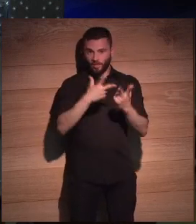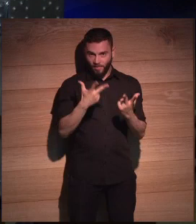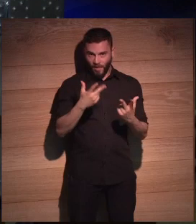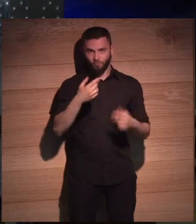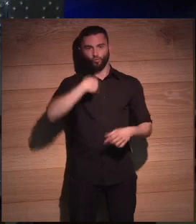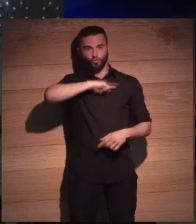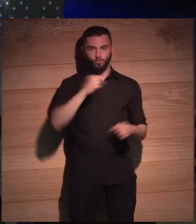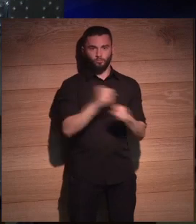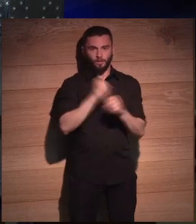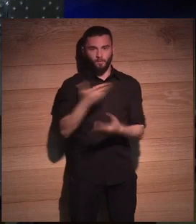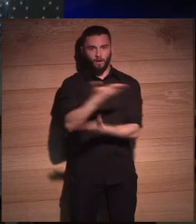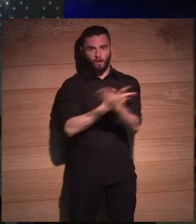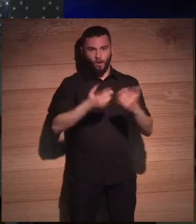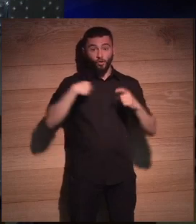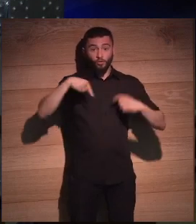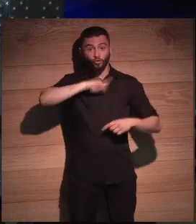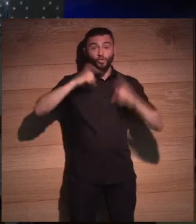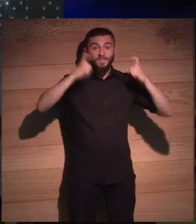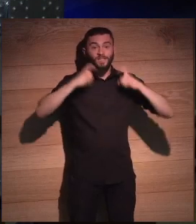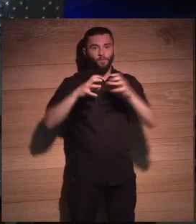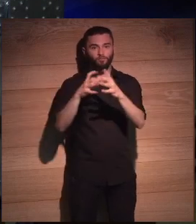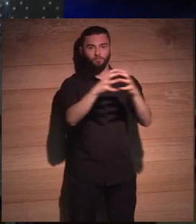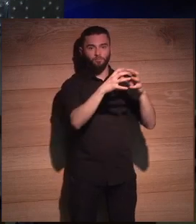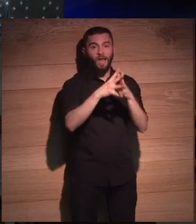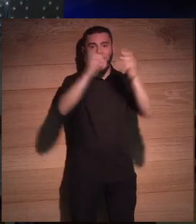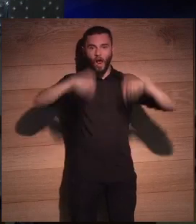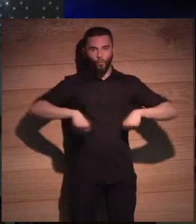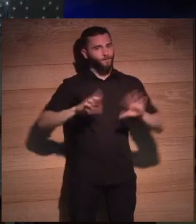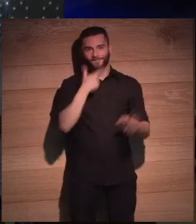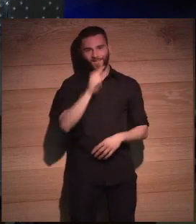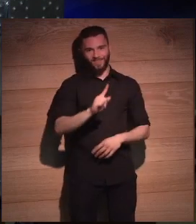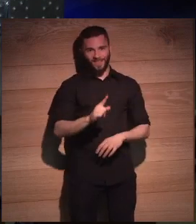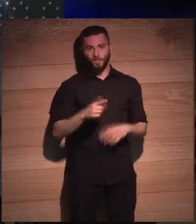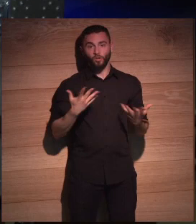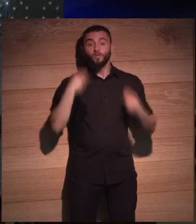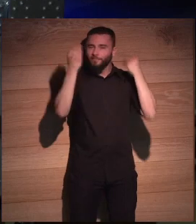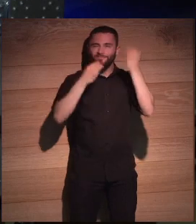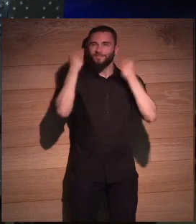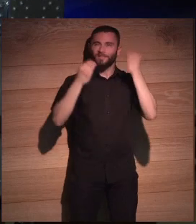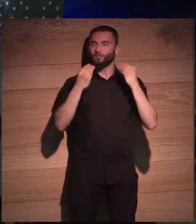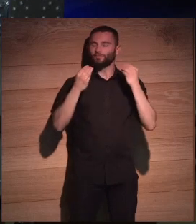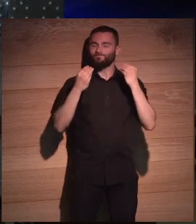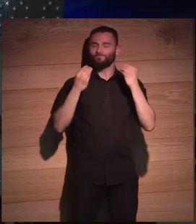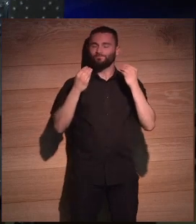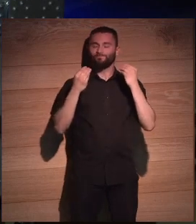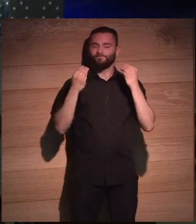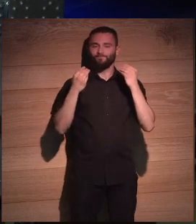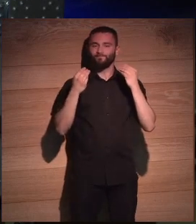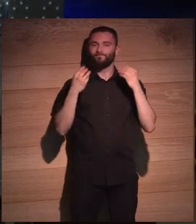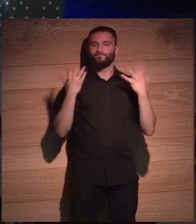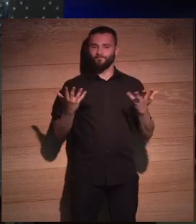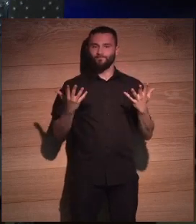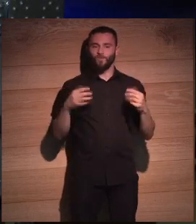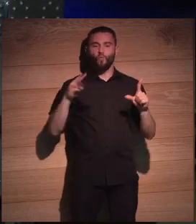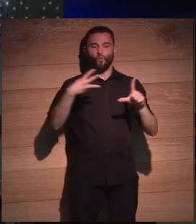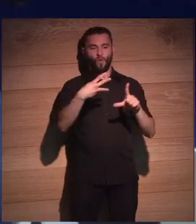acuerdo, ¿vale? Cosa que no es nada fácil. Entonces, una de las cosas que empezamos a pensar fue, ¿cuál es la